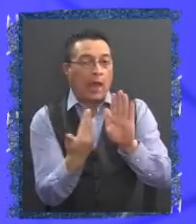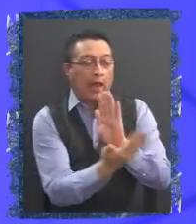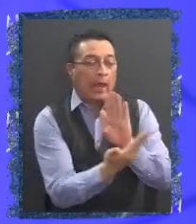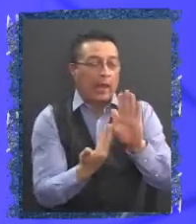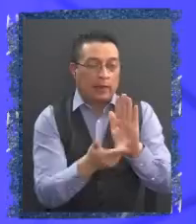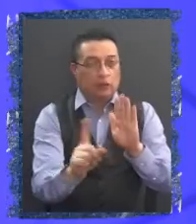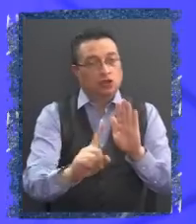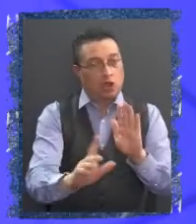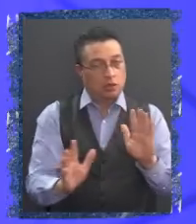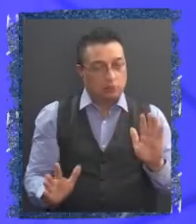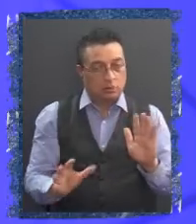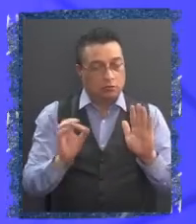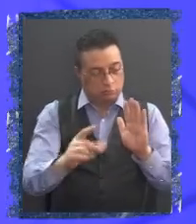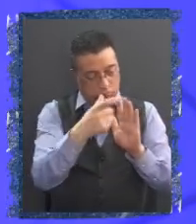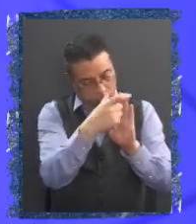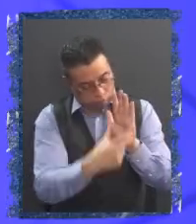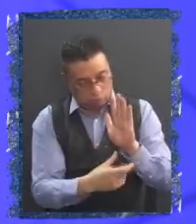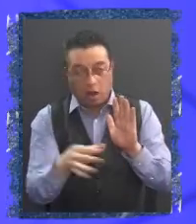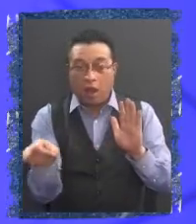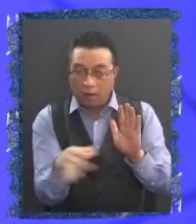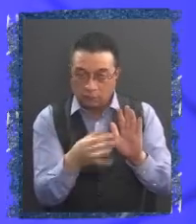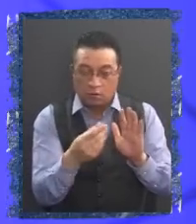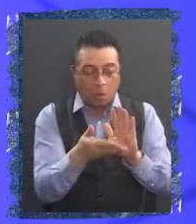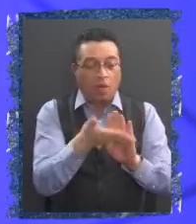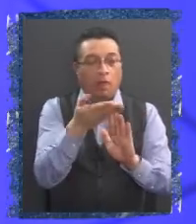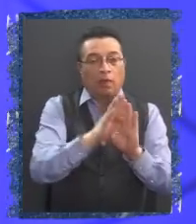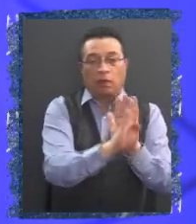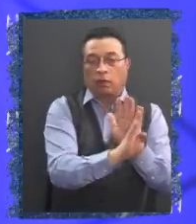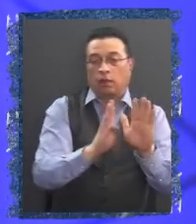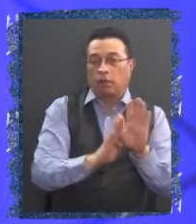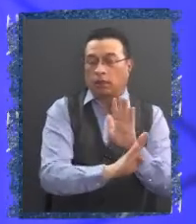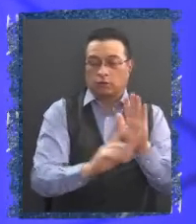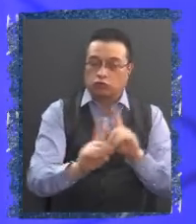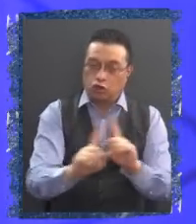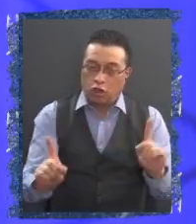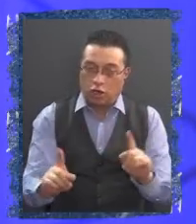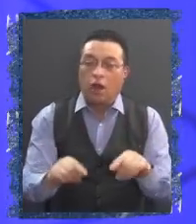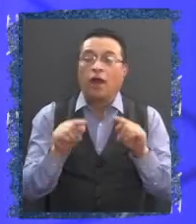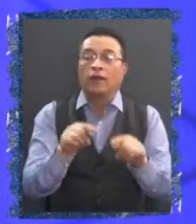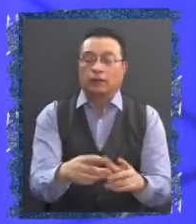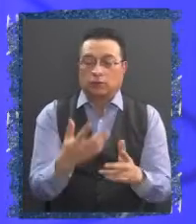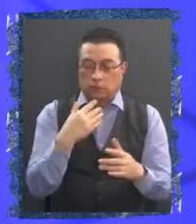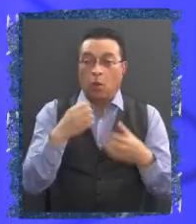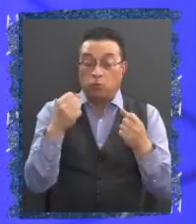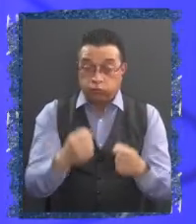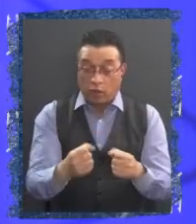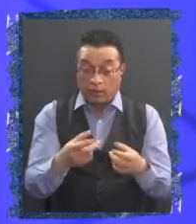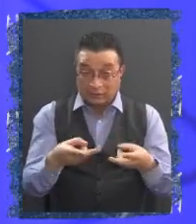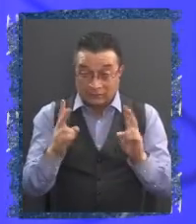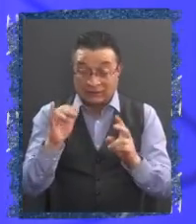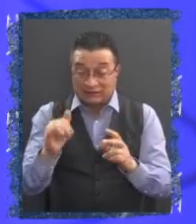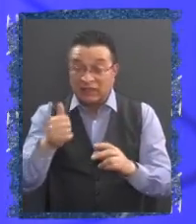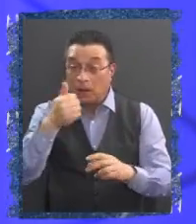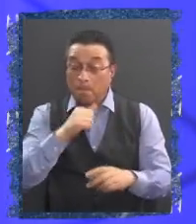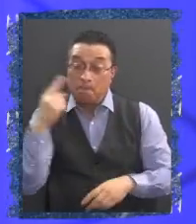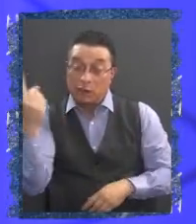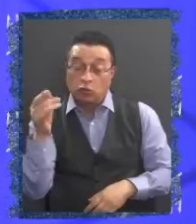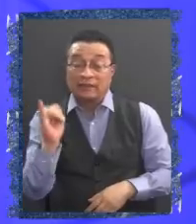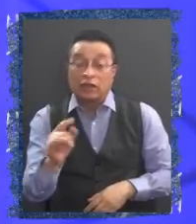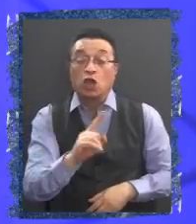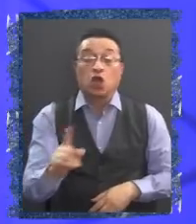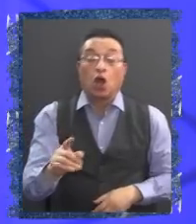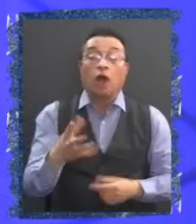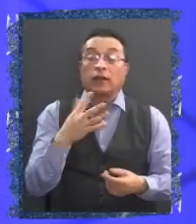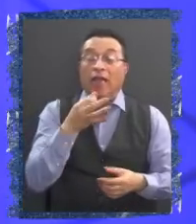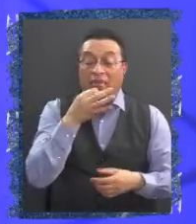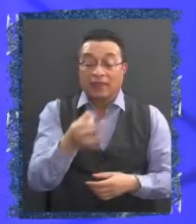día? Cuando hablamos de si podrá o no podrá haber prestadores privados. ¿Qué es lo que pasó con indicaciones